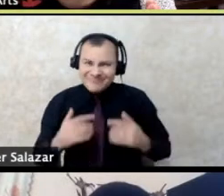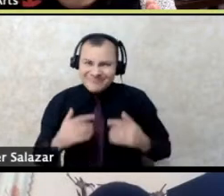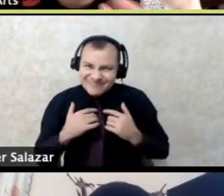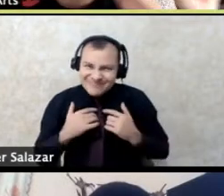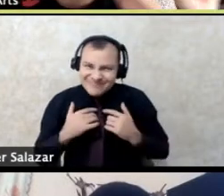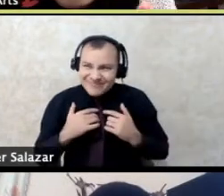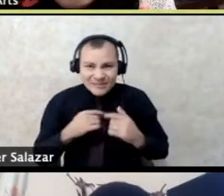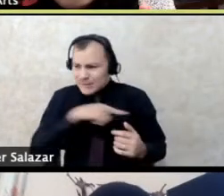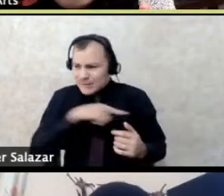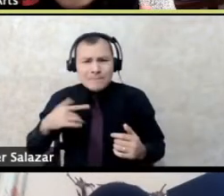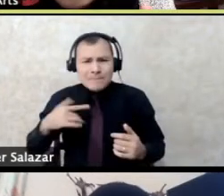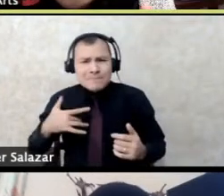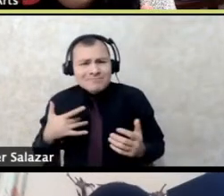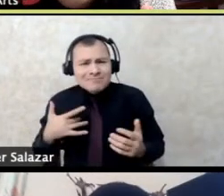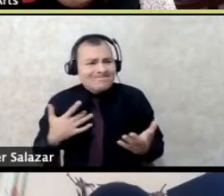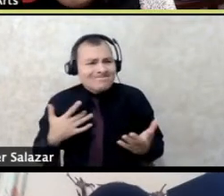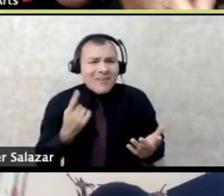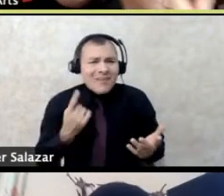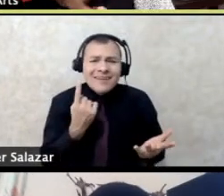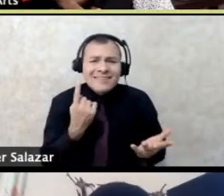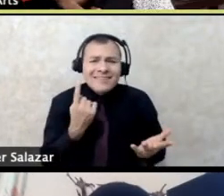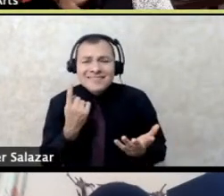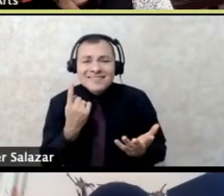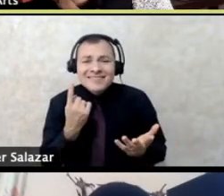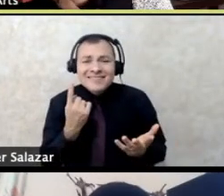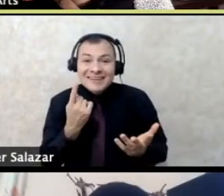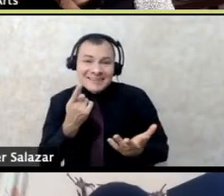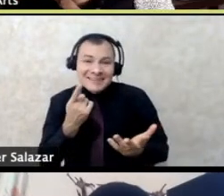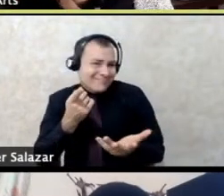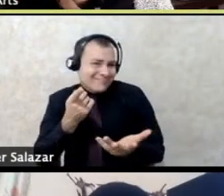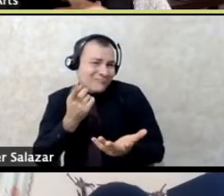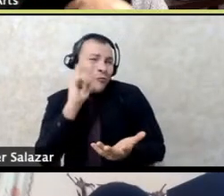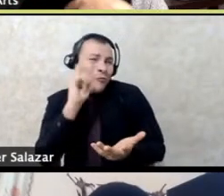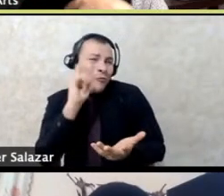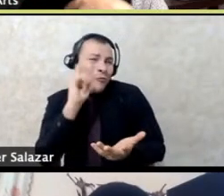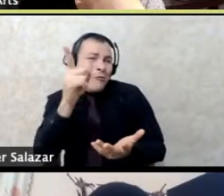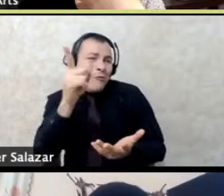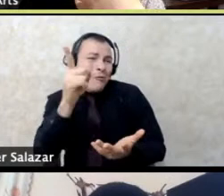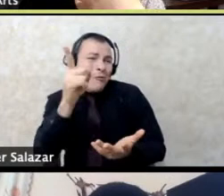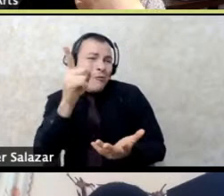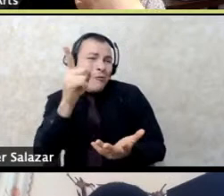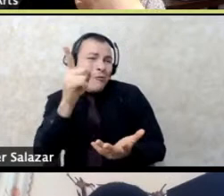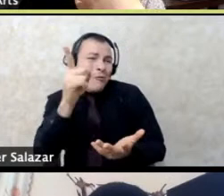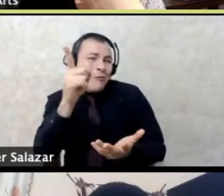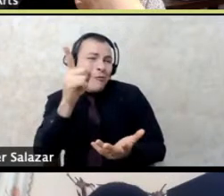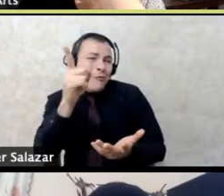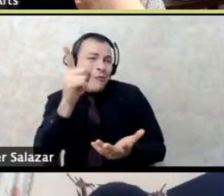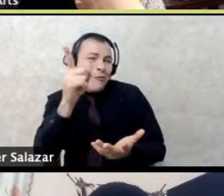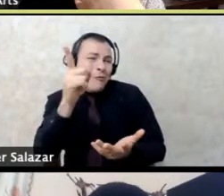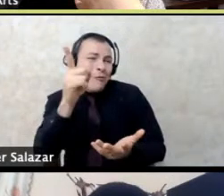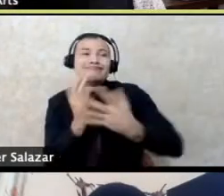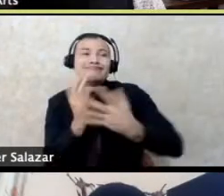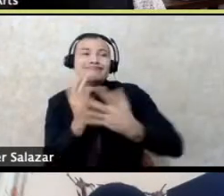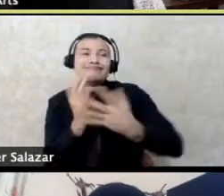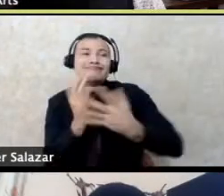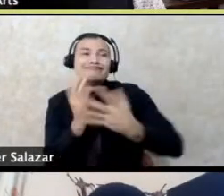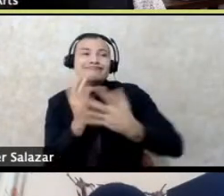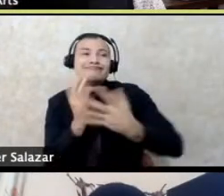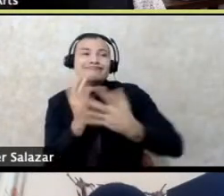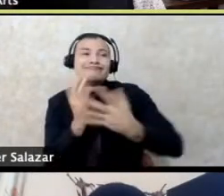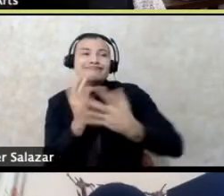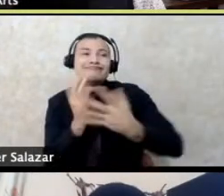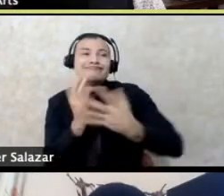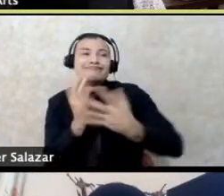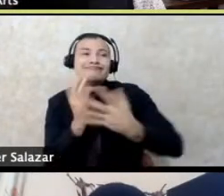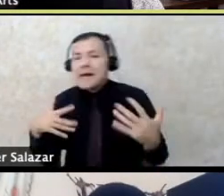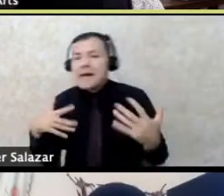COVID-19, también teníamos que tomar cuidado de nosotros mismos. Entonces, imagínense, no era solo el presentar la